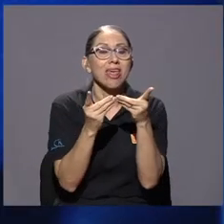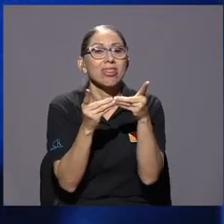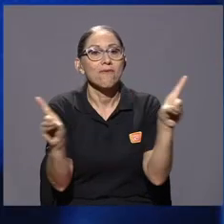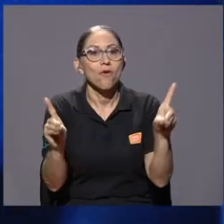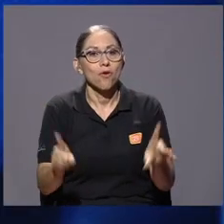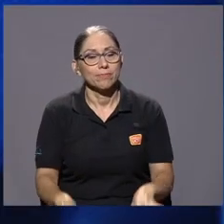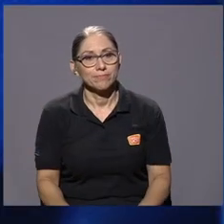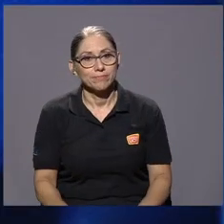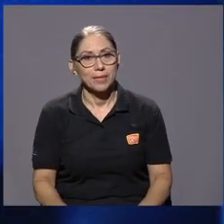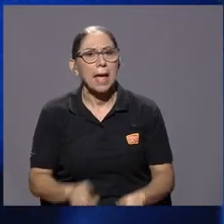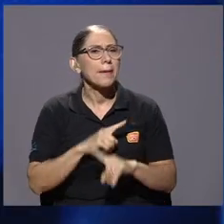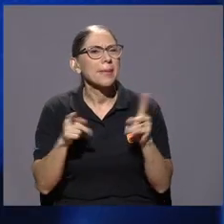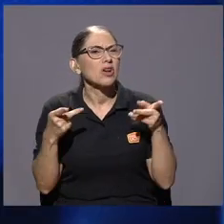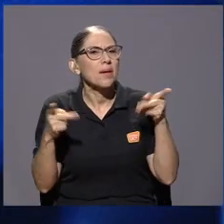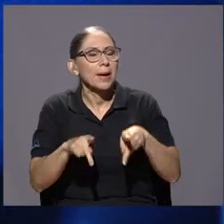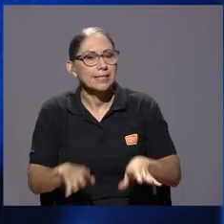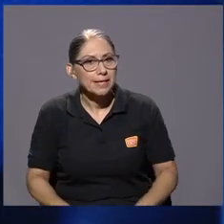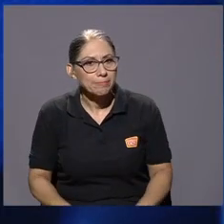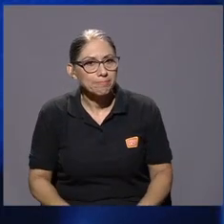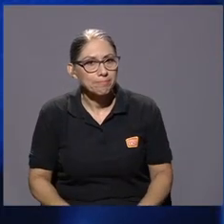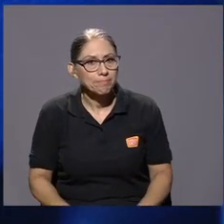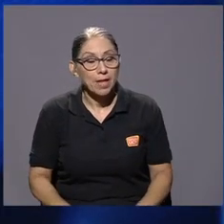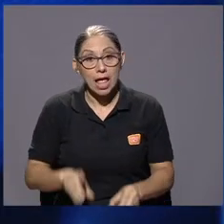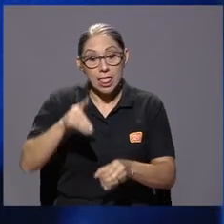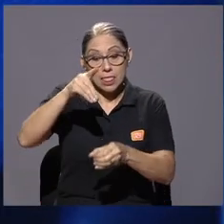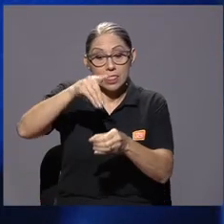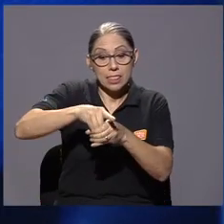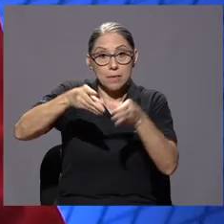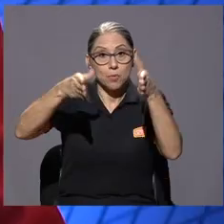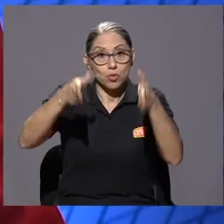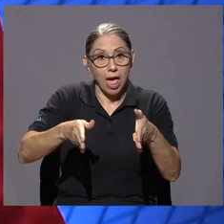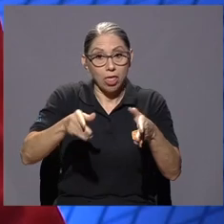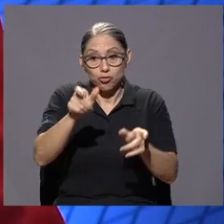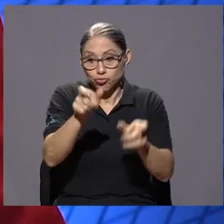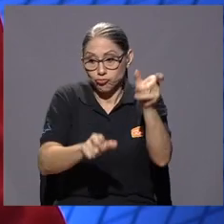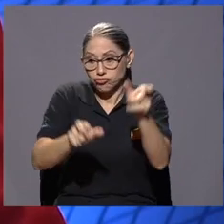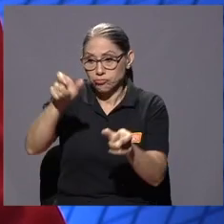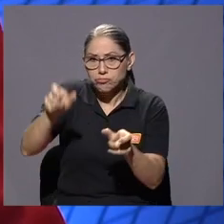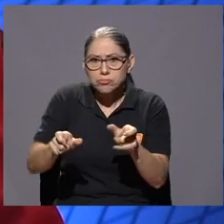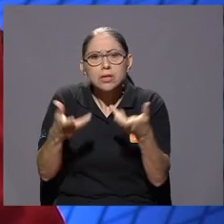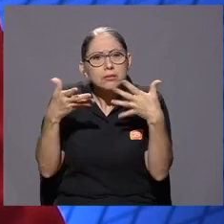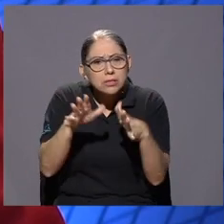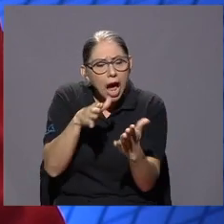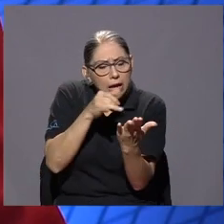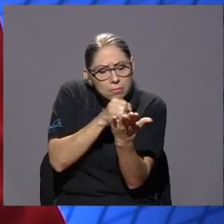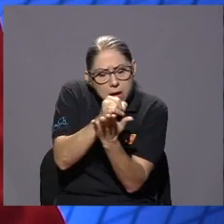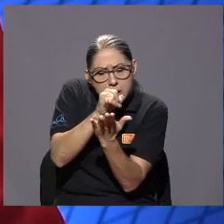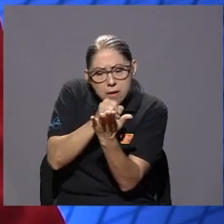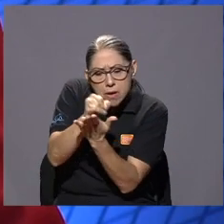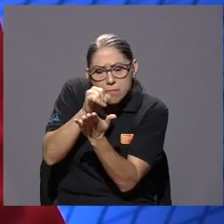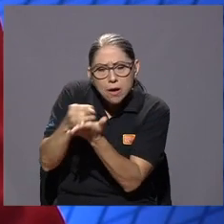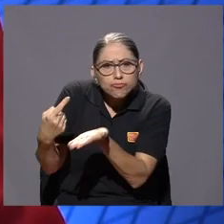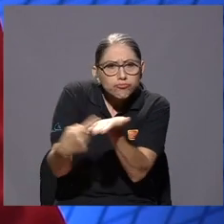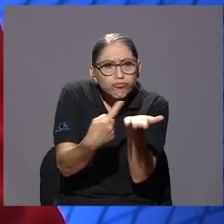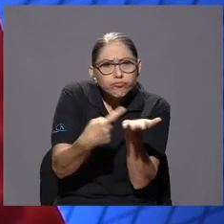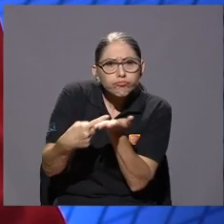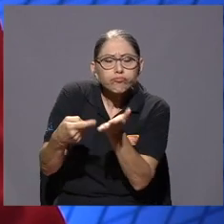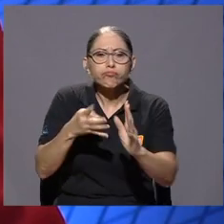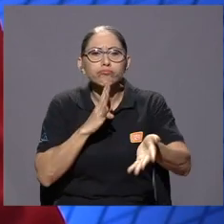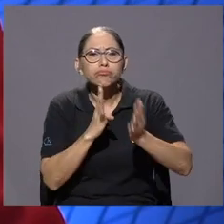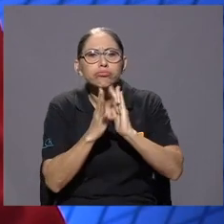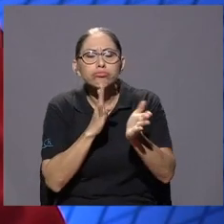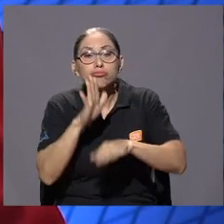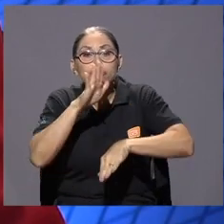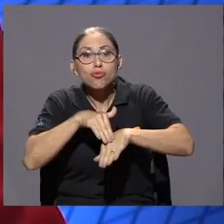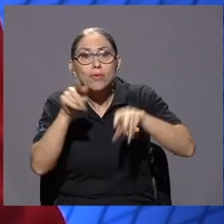Que los señores y señoras diputadas estudian el tema y consideran que